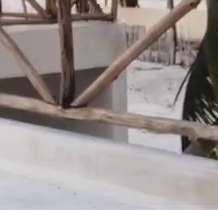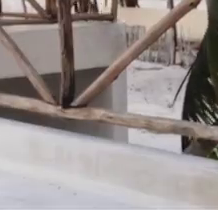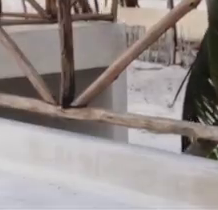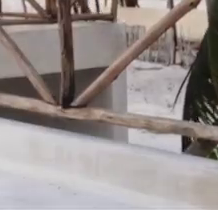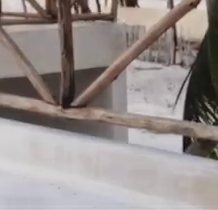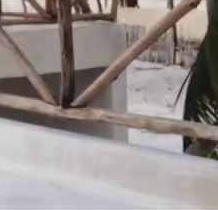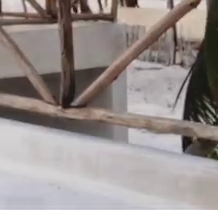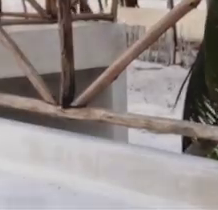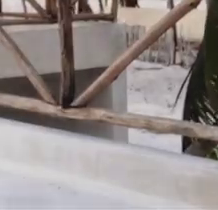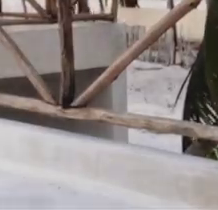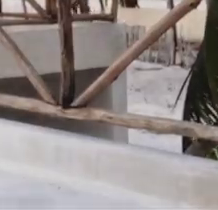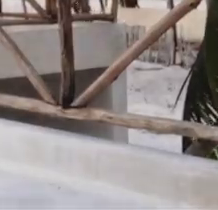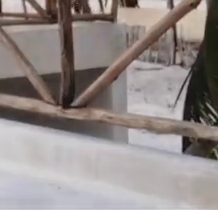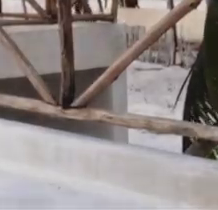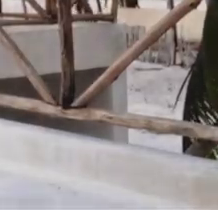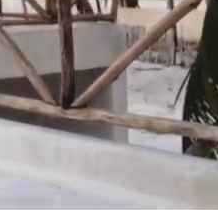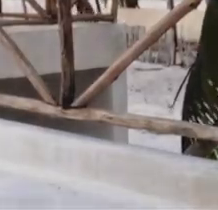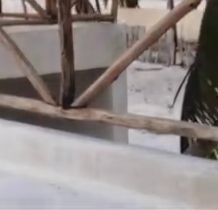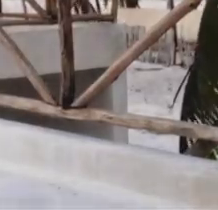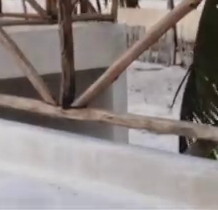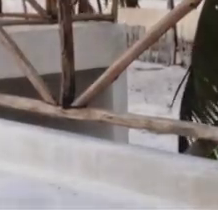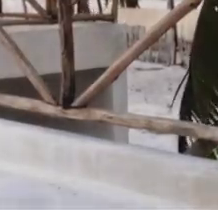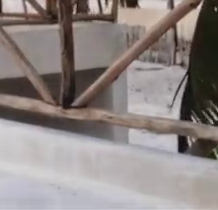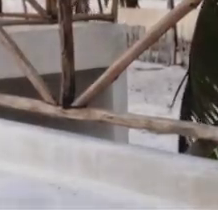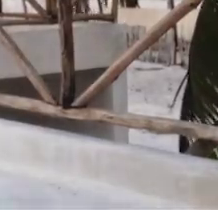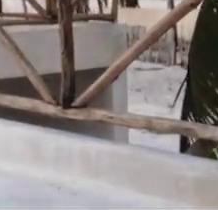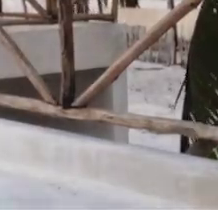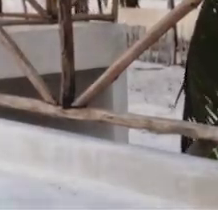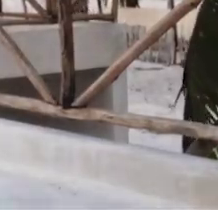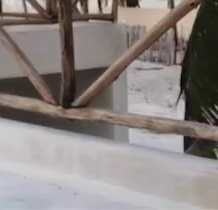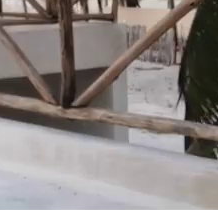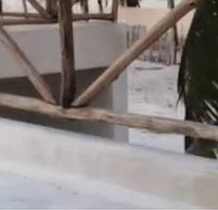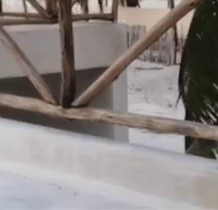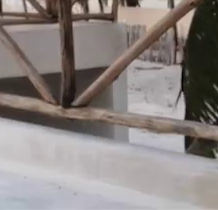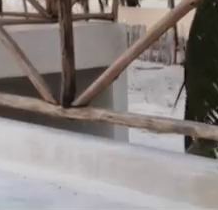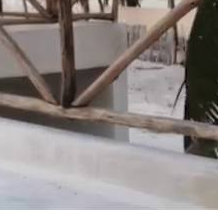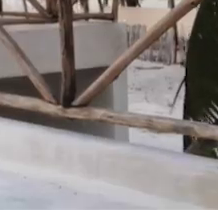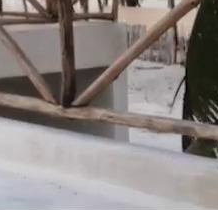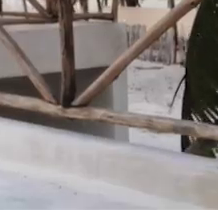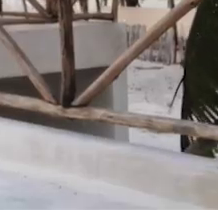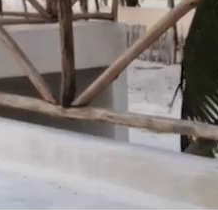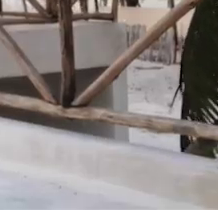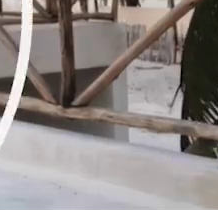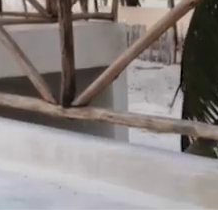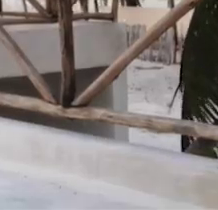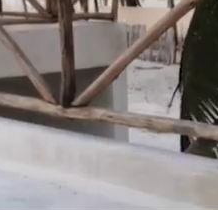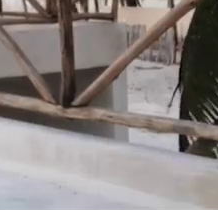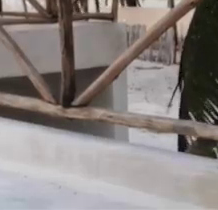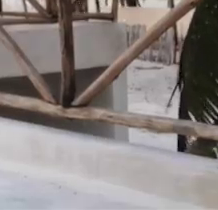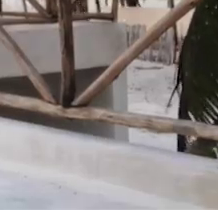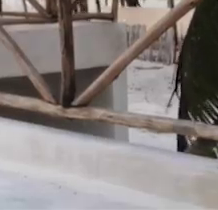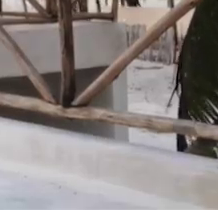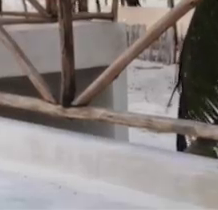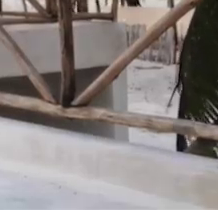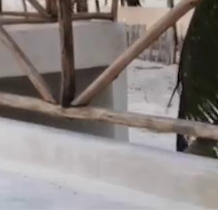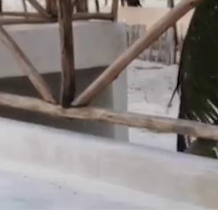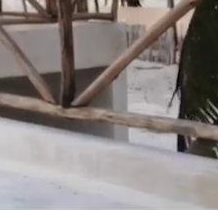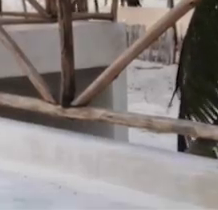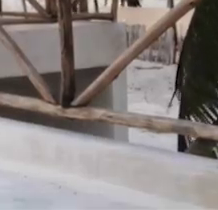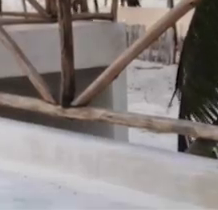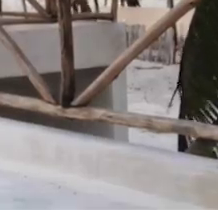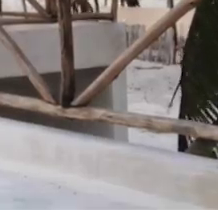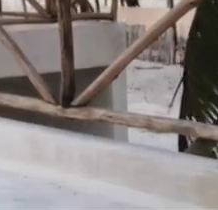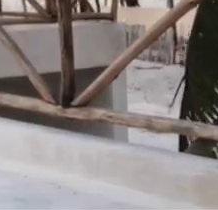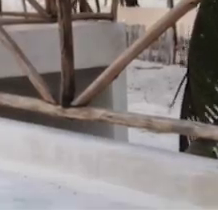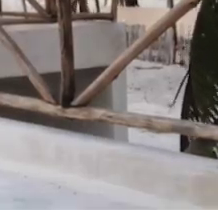1, 2, 3. Mantenemos en esta ocasión 3 segundos. 1, 2, 3. Subimos.